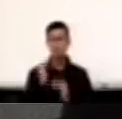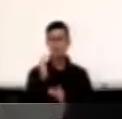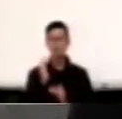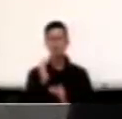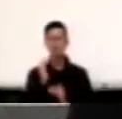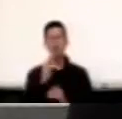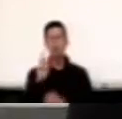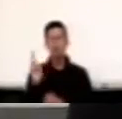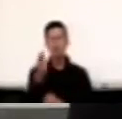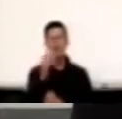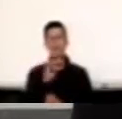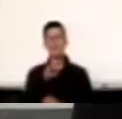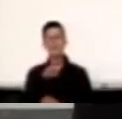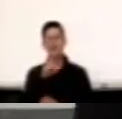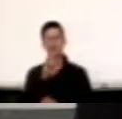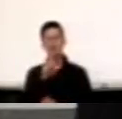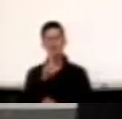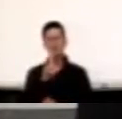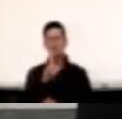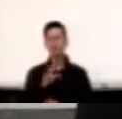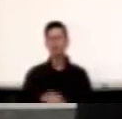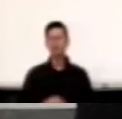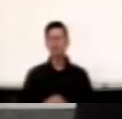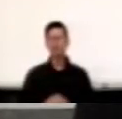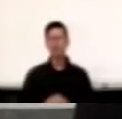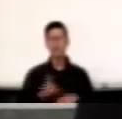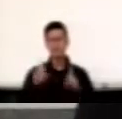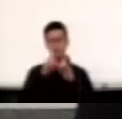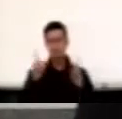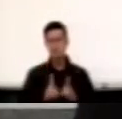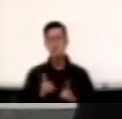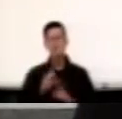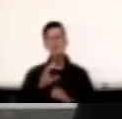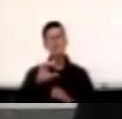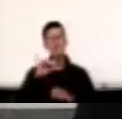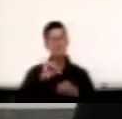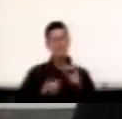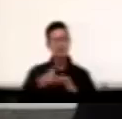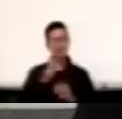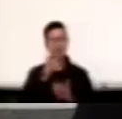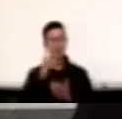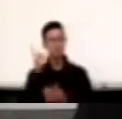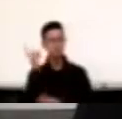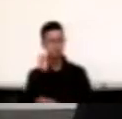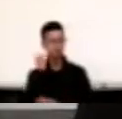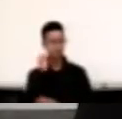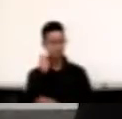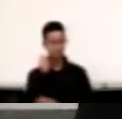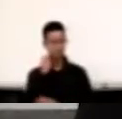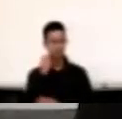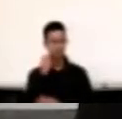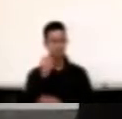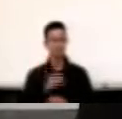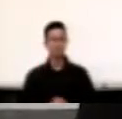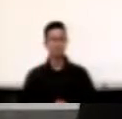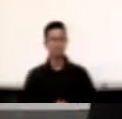Carlos III de Madrid y Diplomado en Ciencia Política y Derecho Constitucional por el Centro de Estudios Constitucionales de